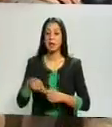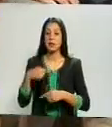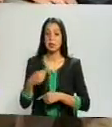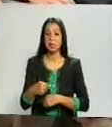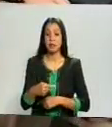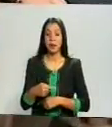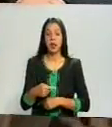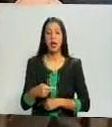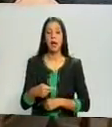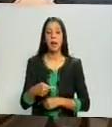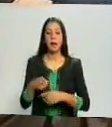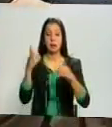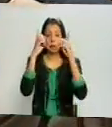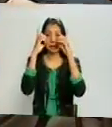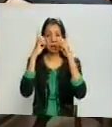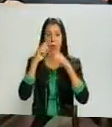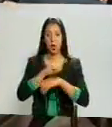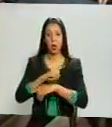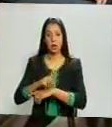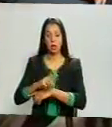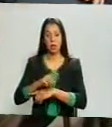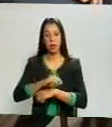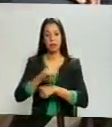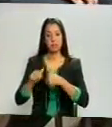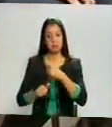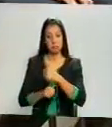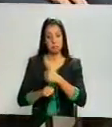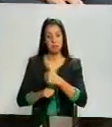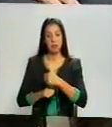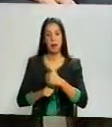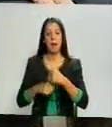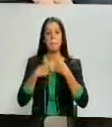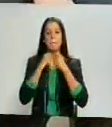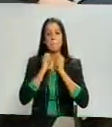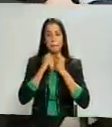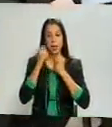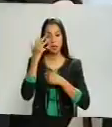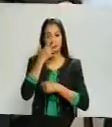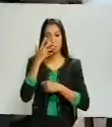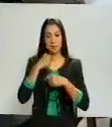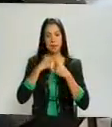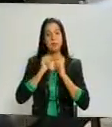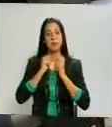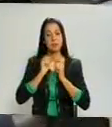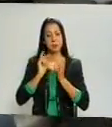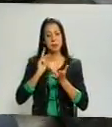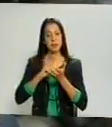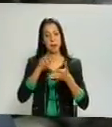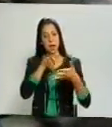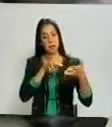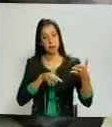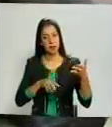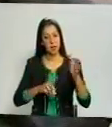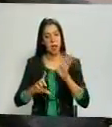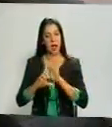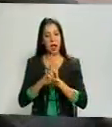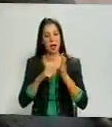Seguidamente, la presidenta ordenó al primer vicepresidente Aristóbulo Turi dar lectura al precitado proyecto de